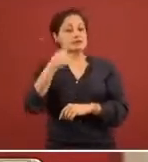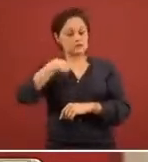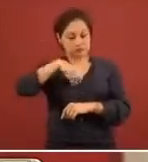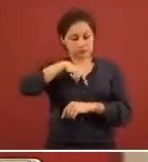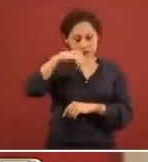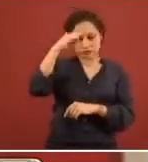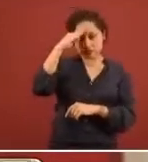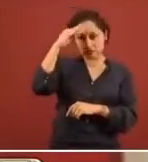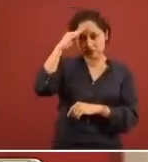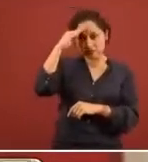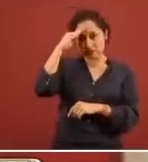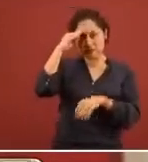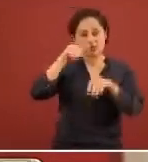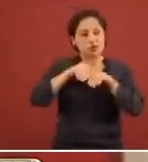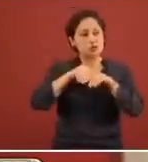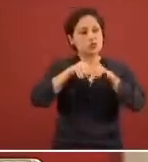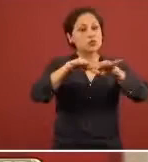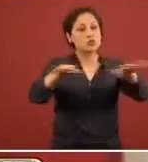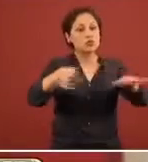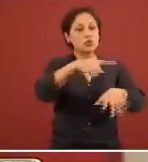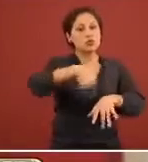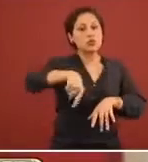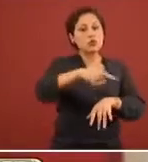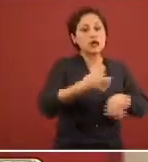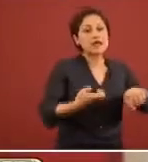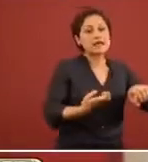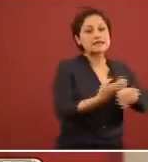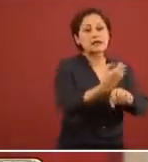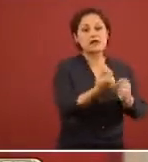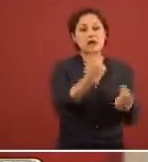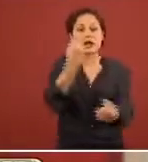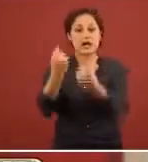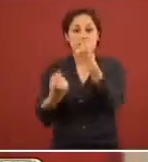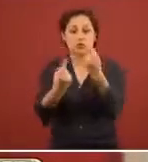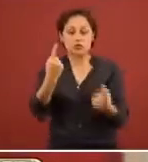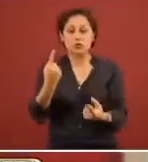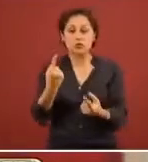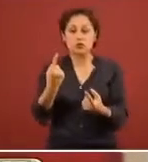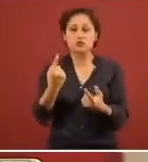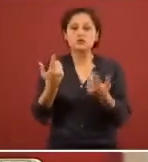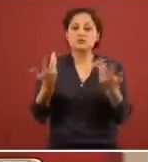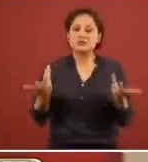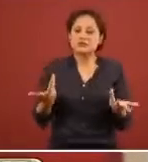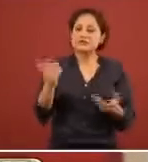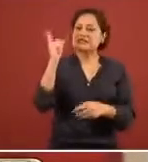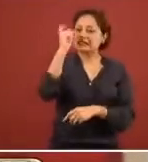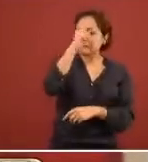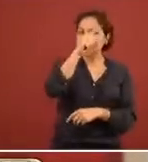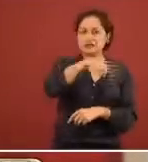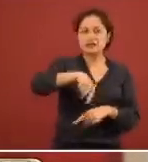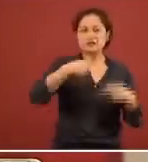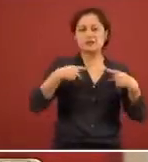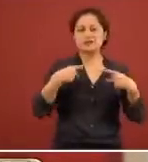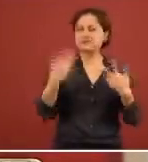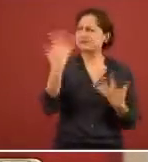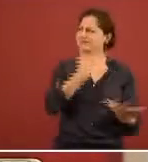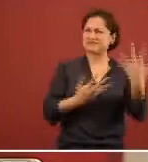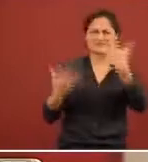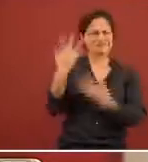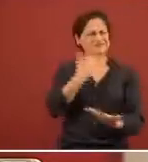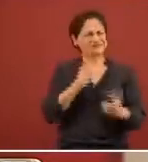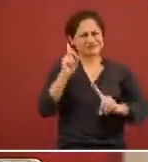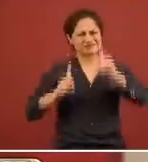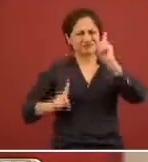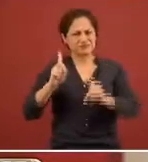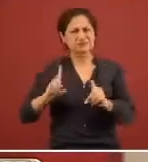de declaratoria localizada, porque finalmente las medidas están también en relación con estados vecinos. En algunos